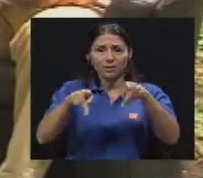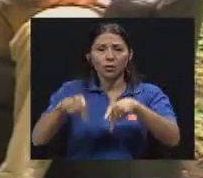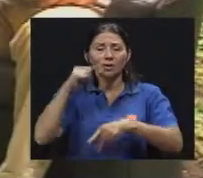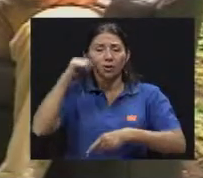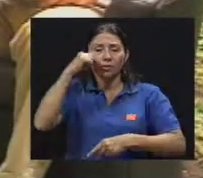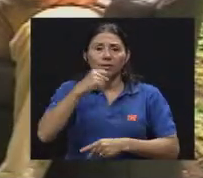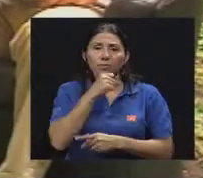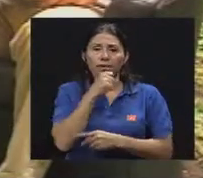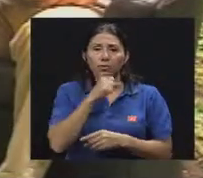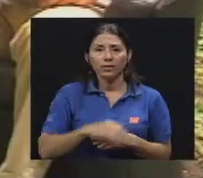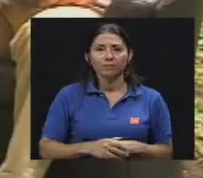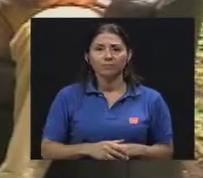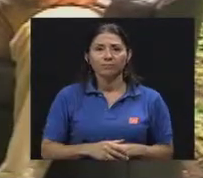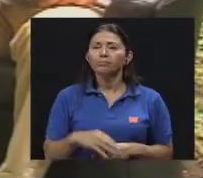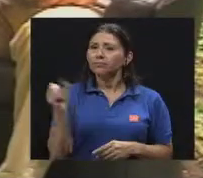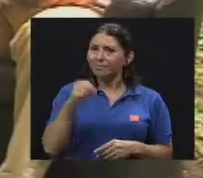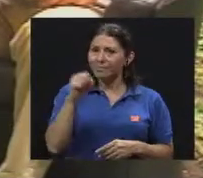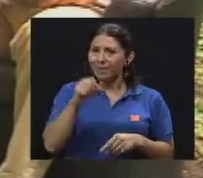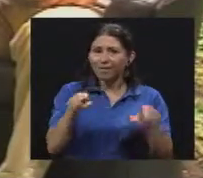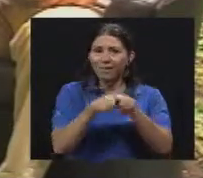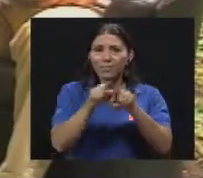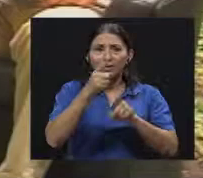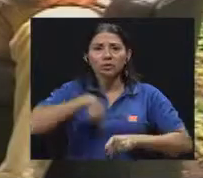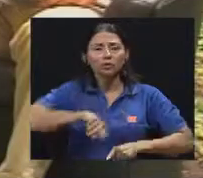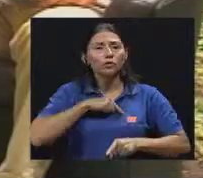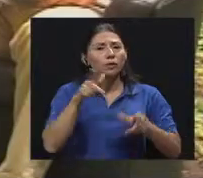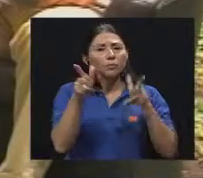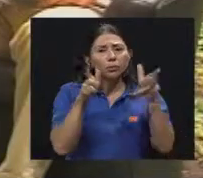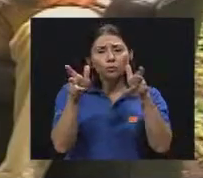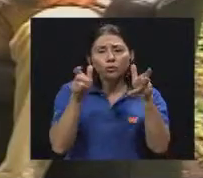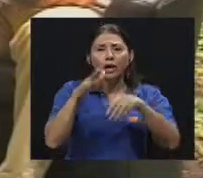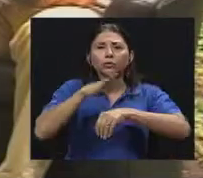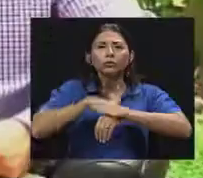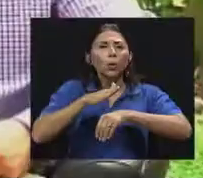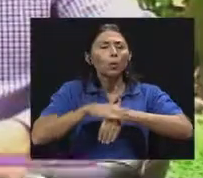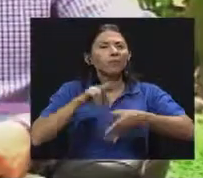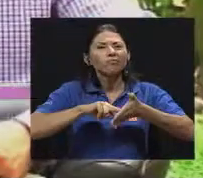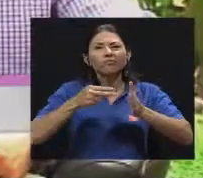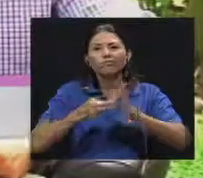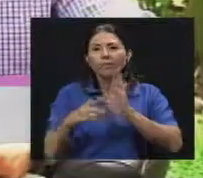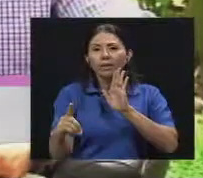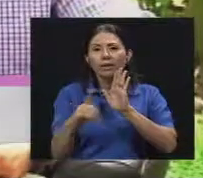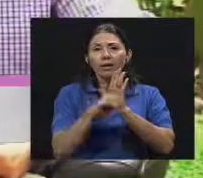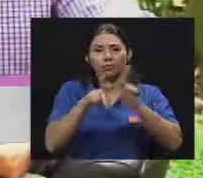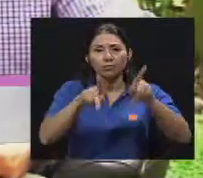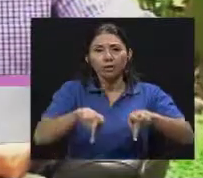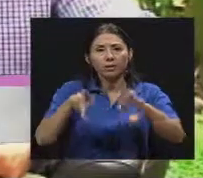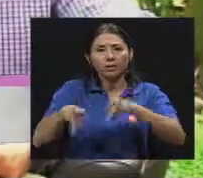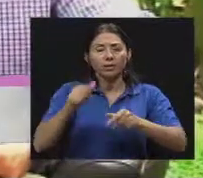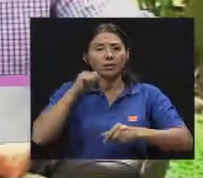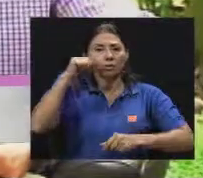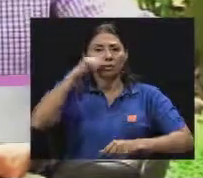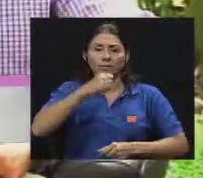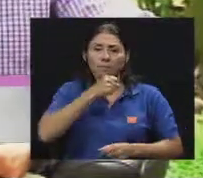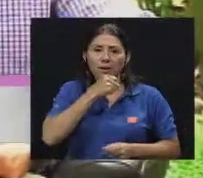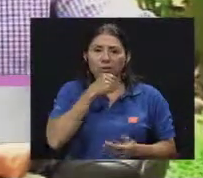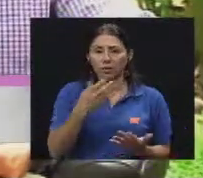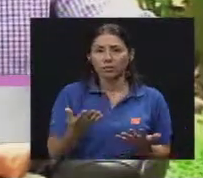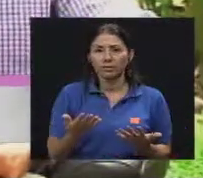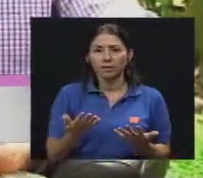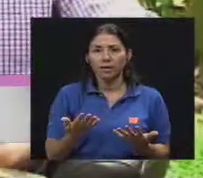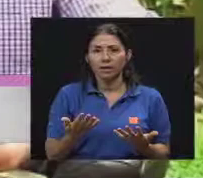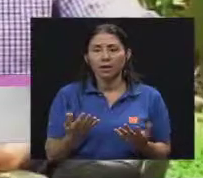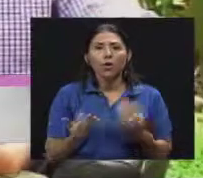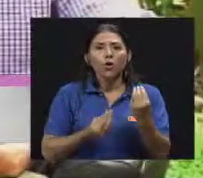adultas mayores. Claro, también hemos escuchado acerca de lo que son los derechos de las personas adultas mayores y